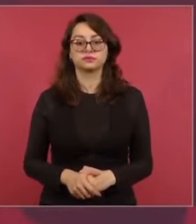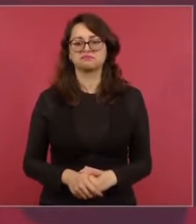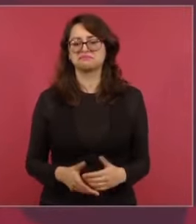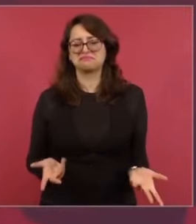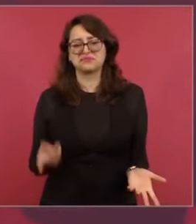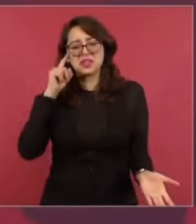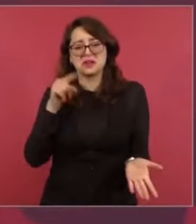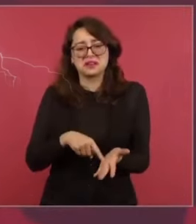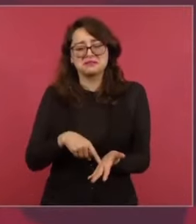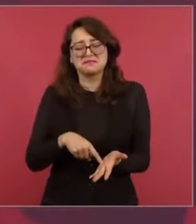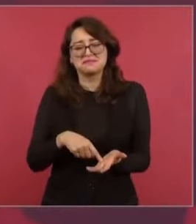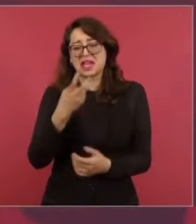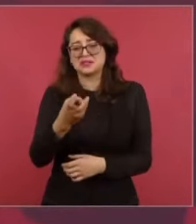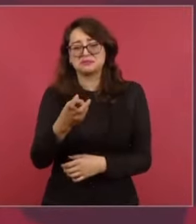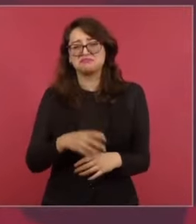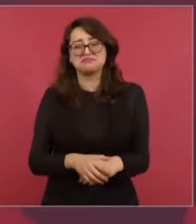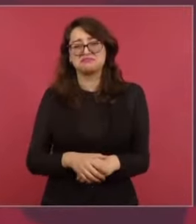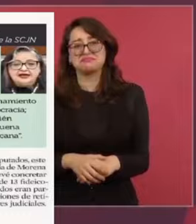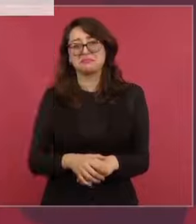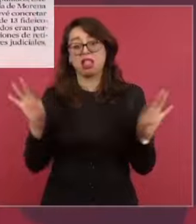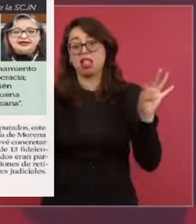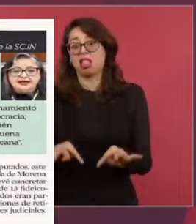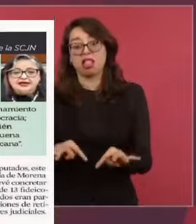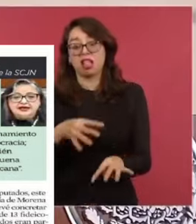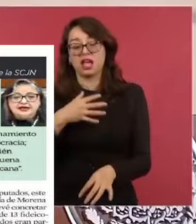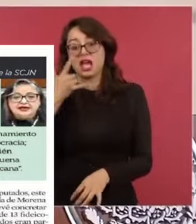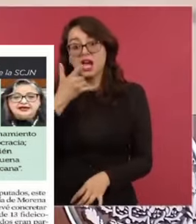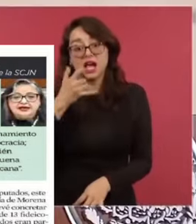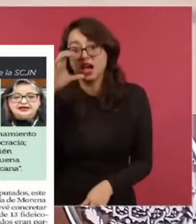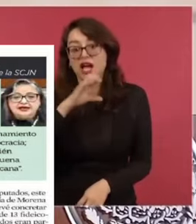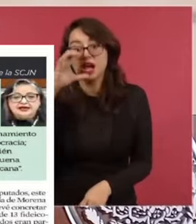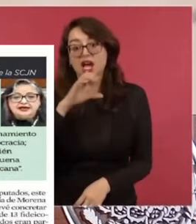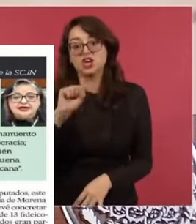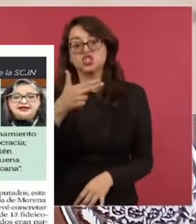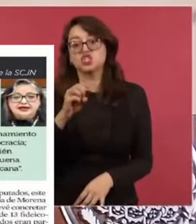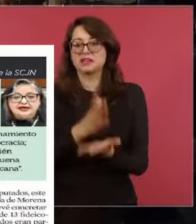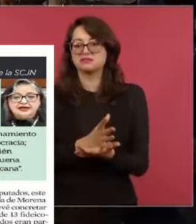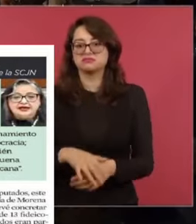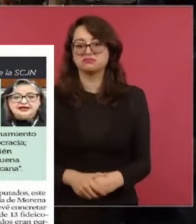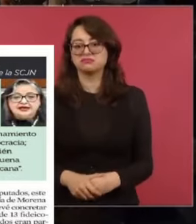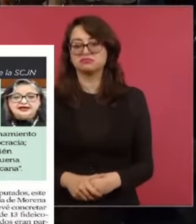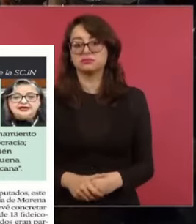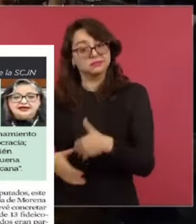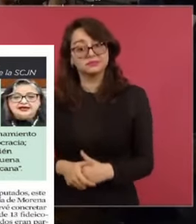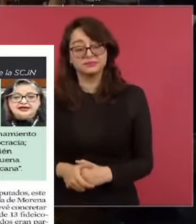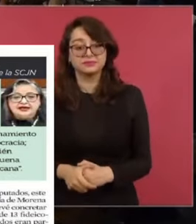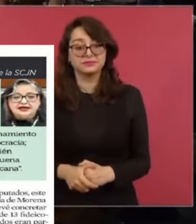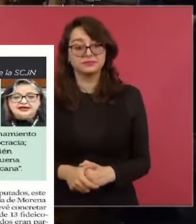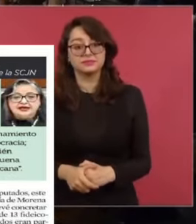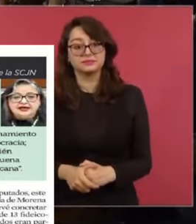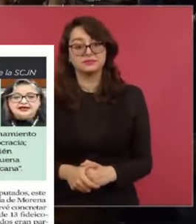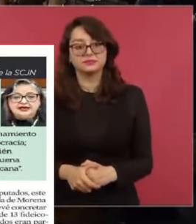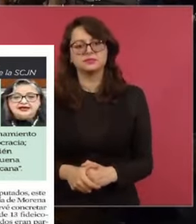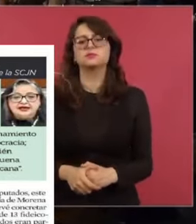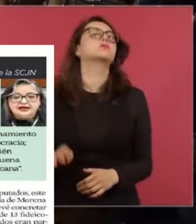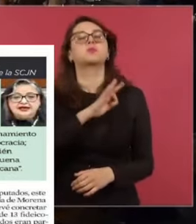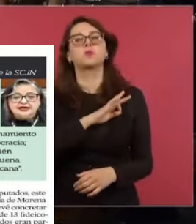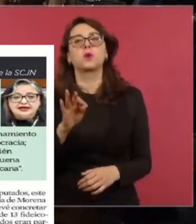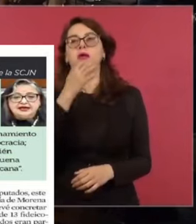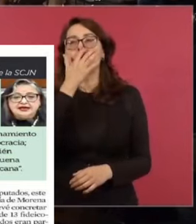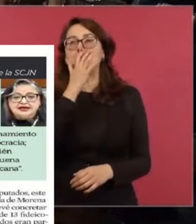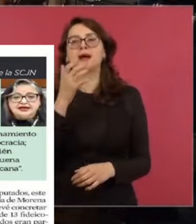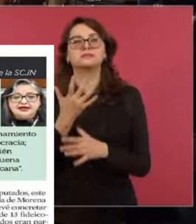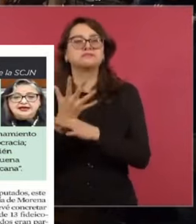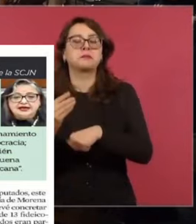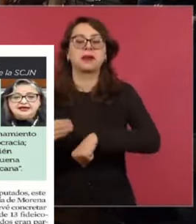más espectáculo, ¿no? Y puede significar falta de respeto a quienes asisten. Sí, se puede argumentar. Lo que tienen que hacer